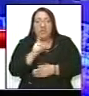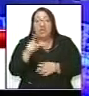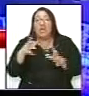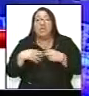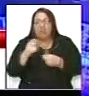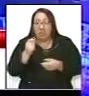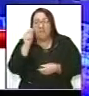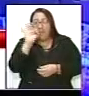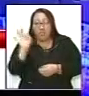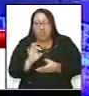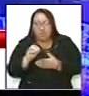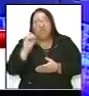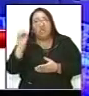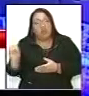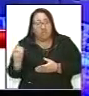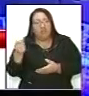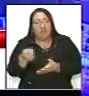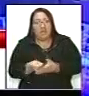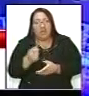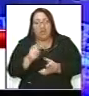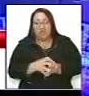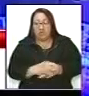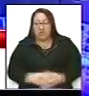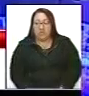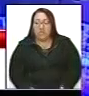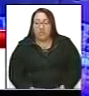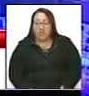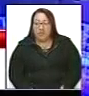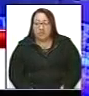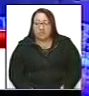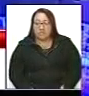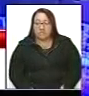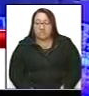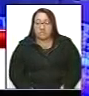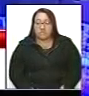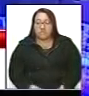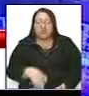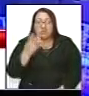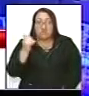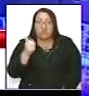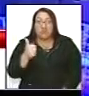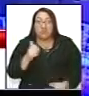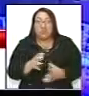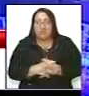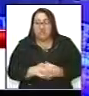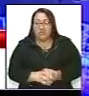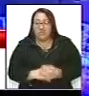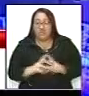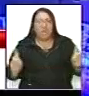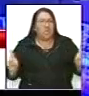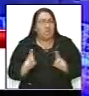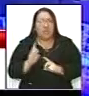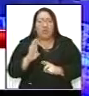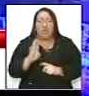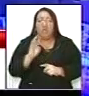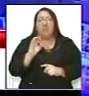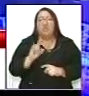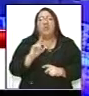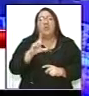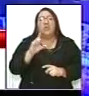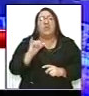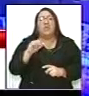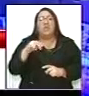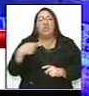reconoce una indemnización, una iniciativa interesante. No al bullying en los colegios. Hace poco